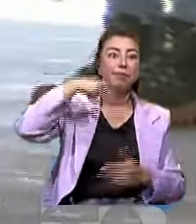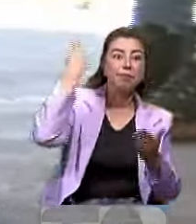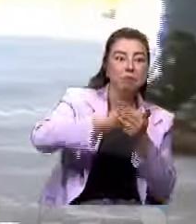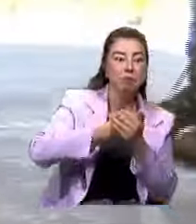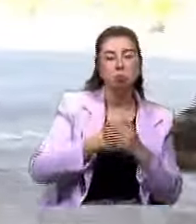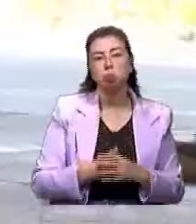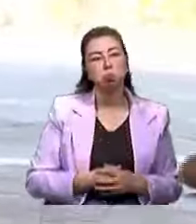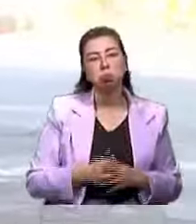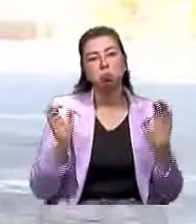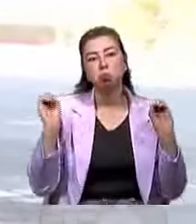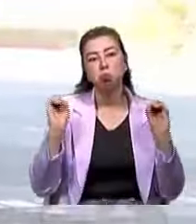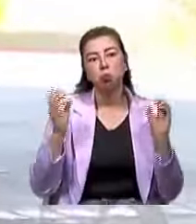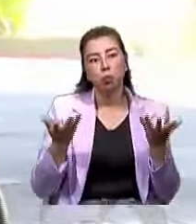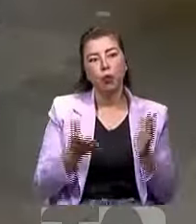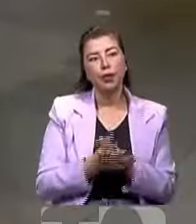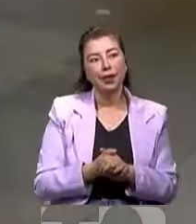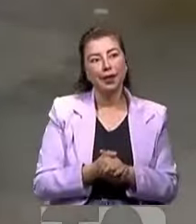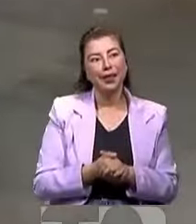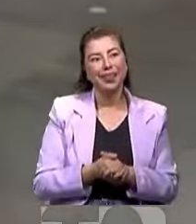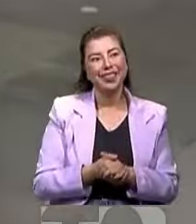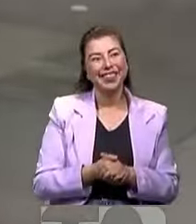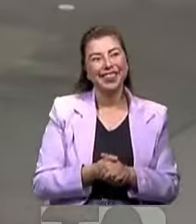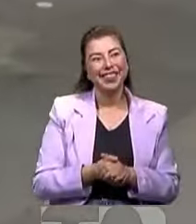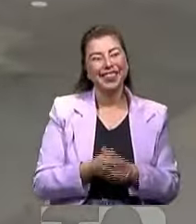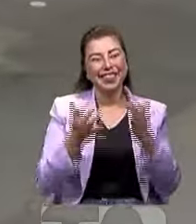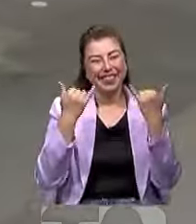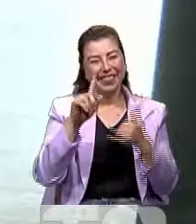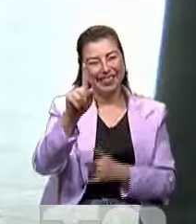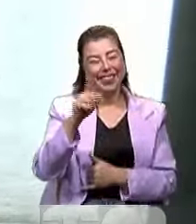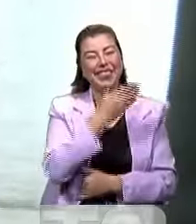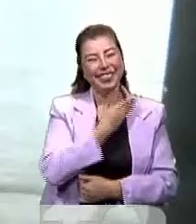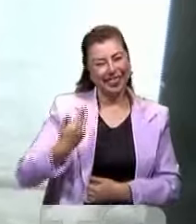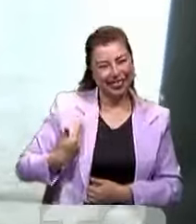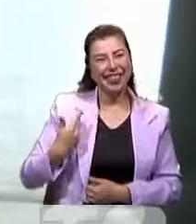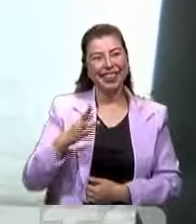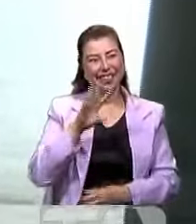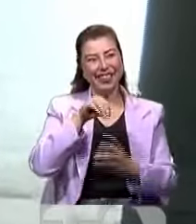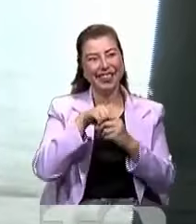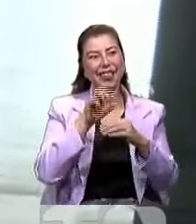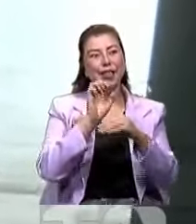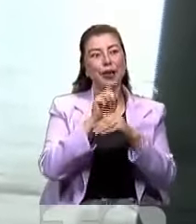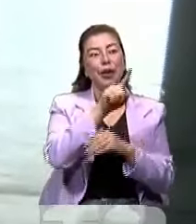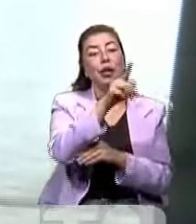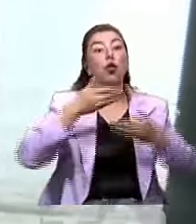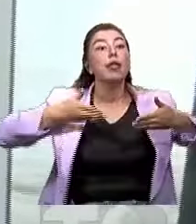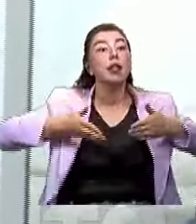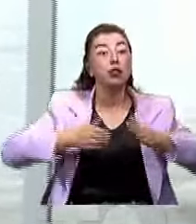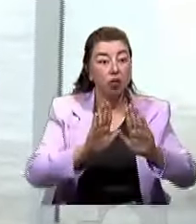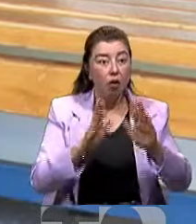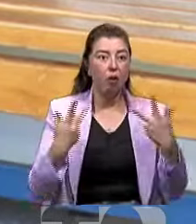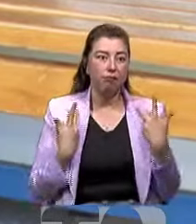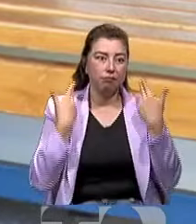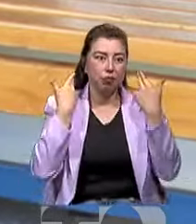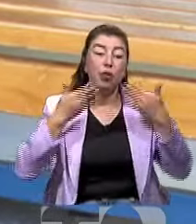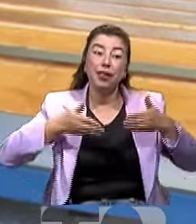él. Camilo Ramírez, presidente de la Fundación Acción Animal, explica que esta es una condición genética. Esto irónicamente es muy común,